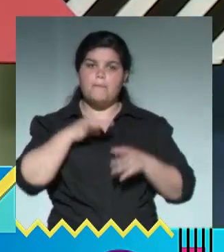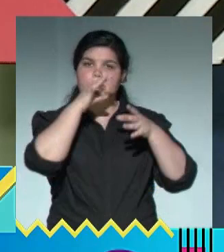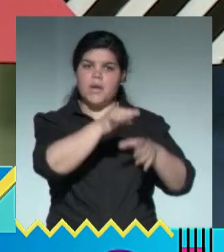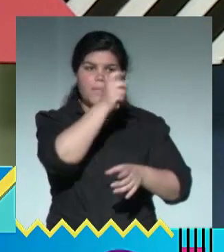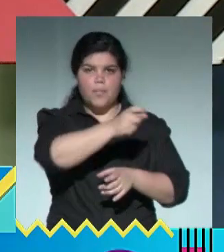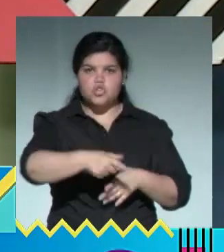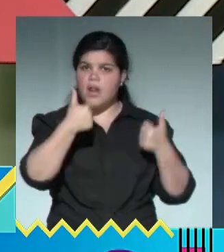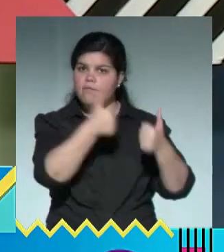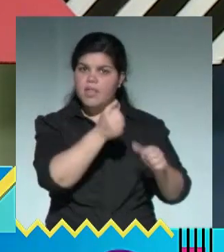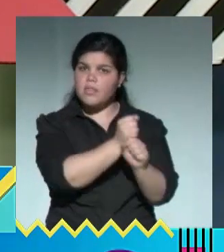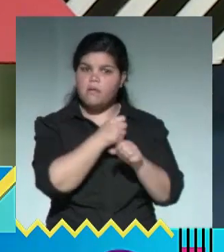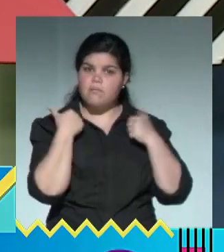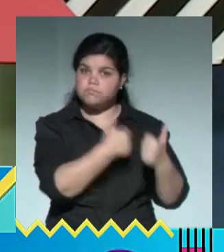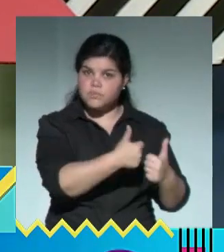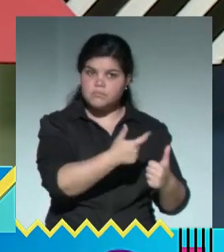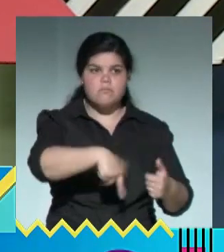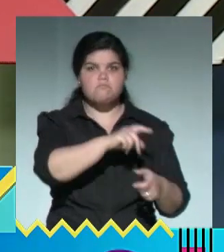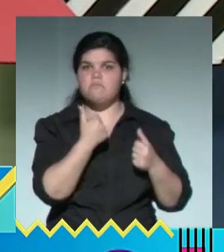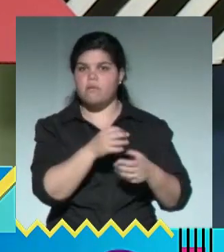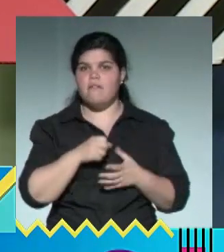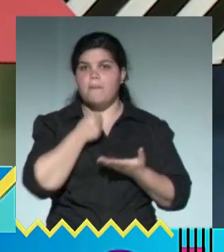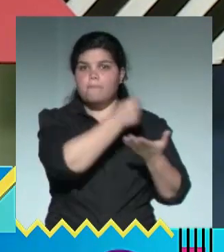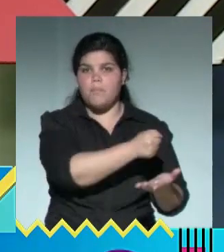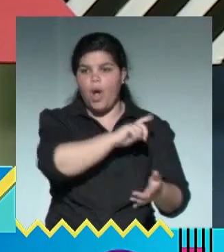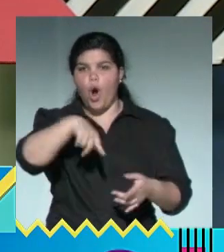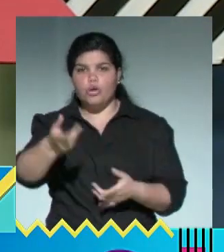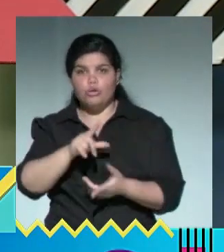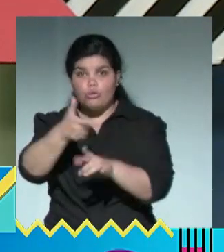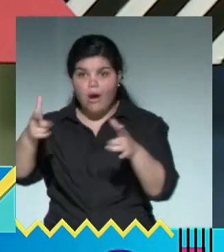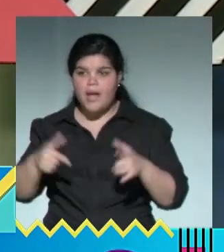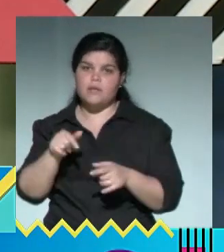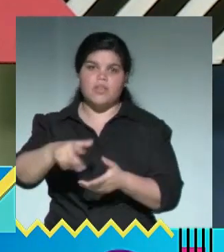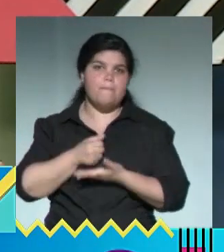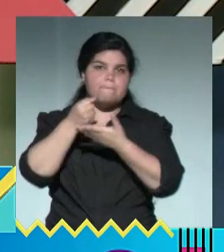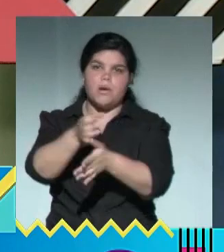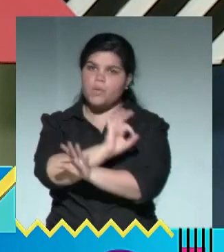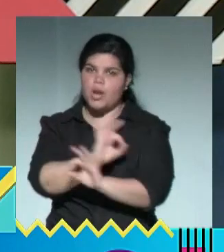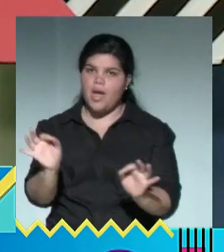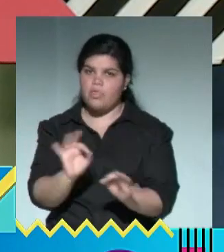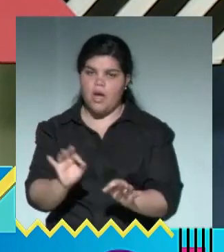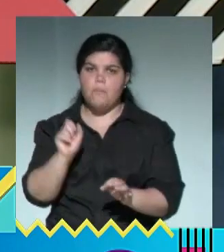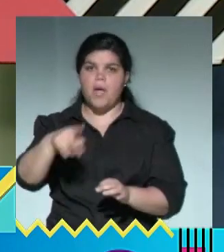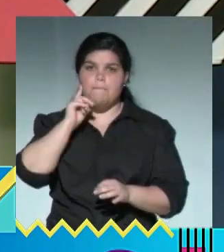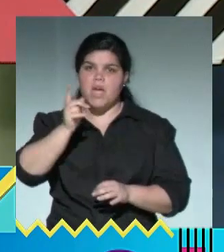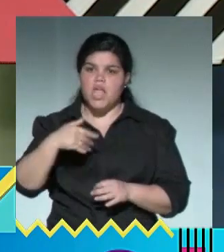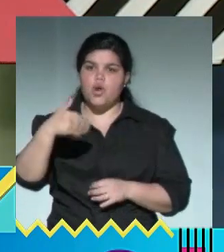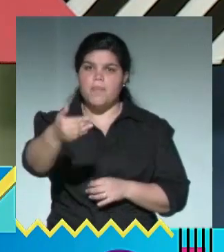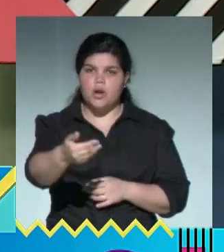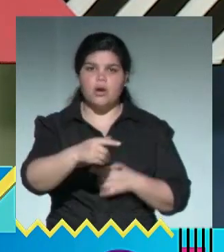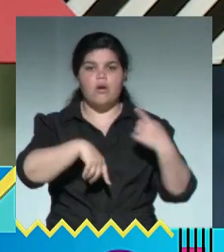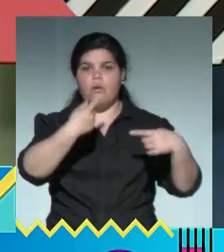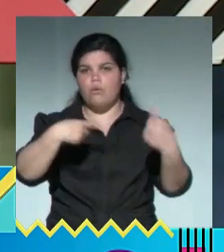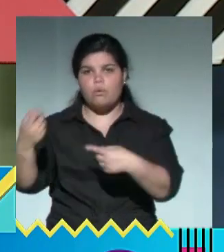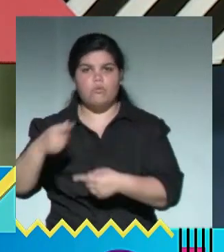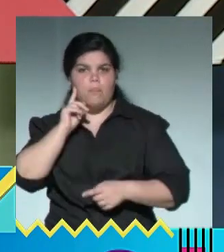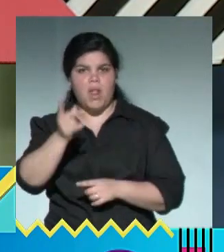con aquel que no hace su picada, porque pone en riesgo al resto. No solamente al productor que hizo su picada, pone en riesgo al resto.